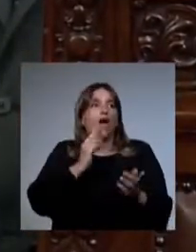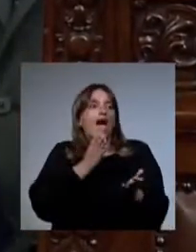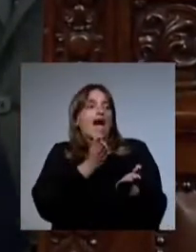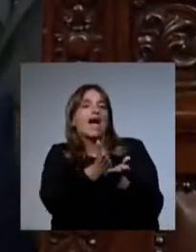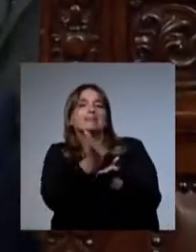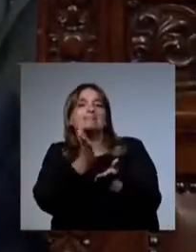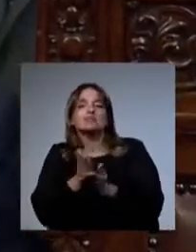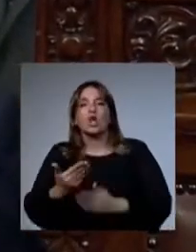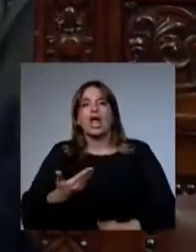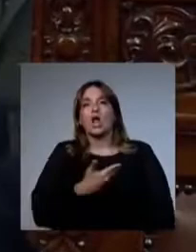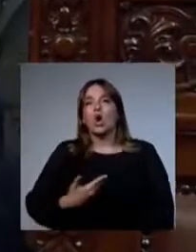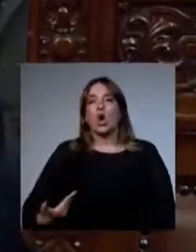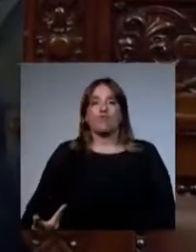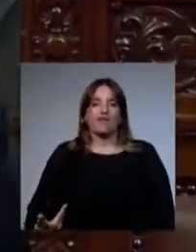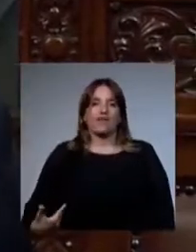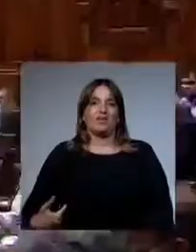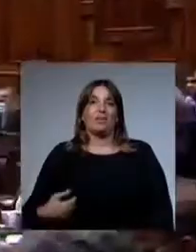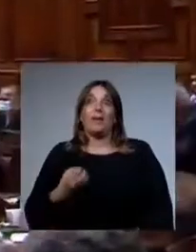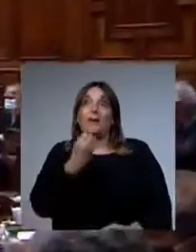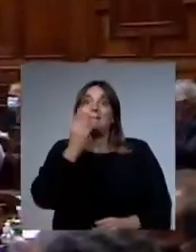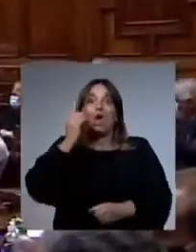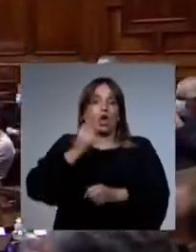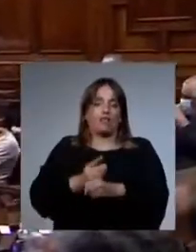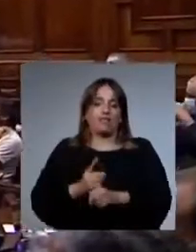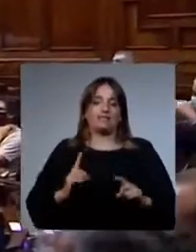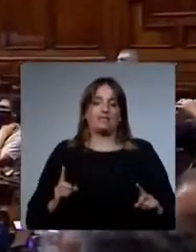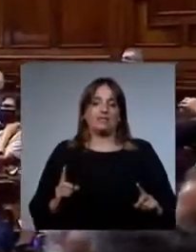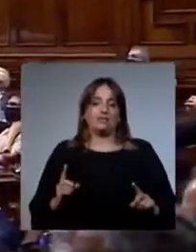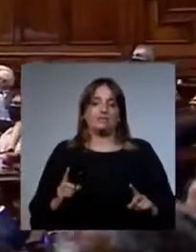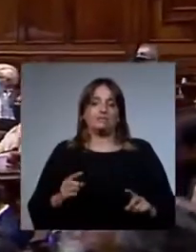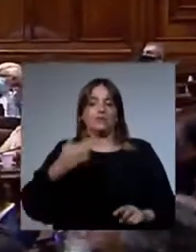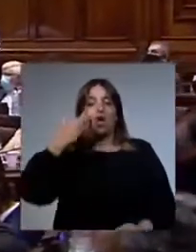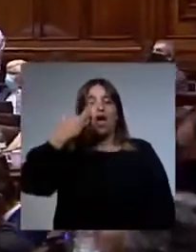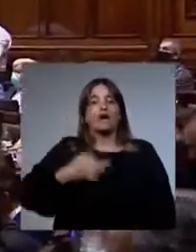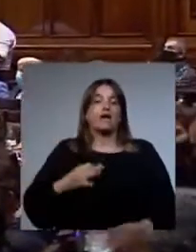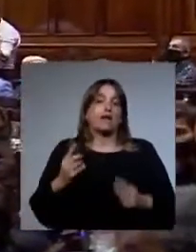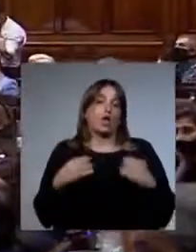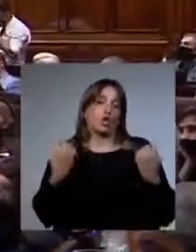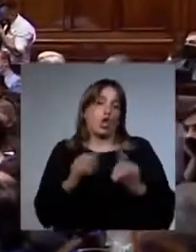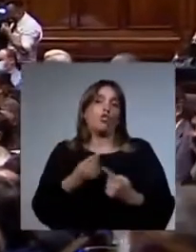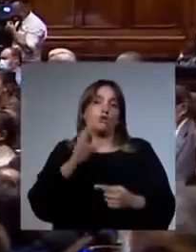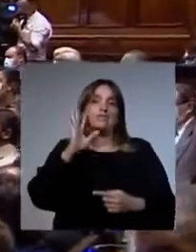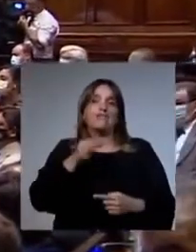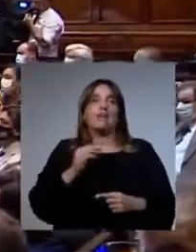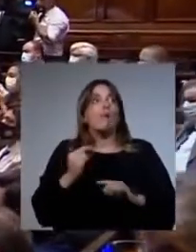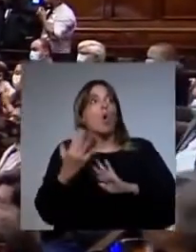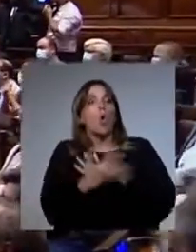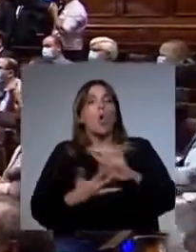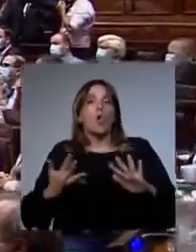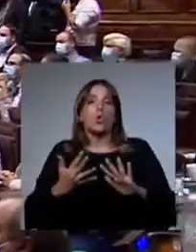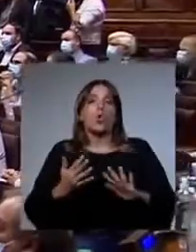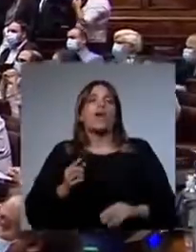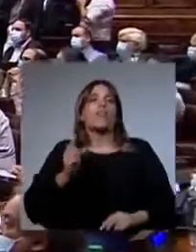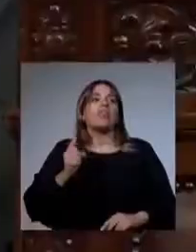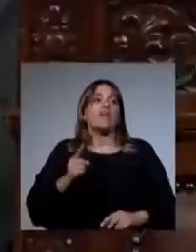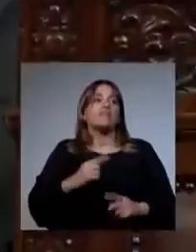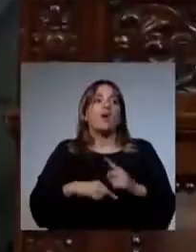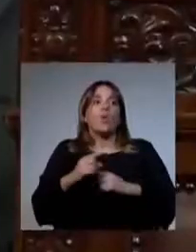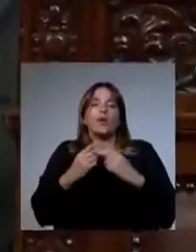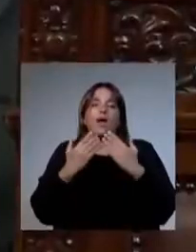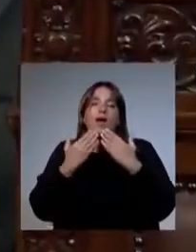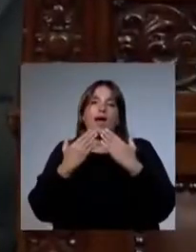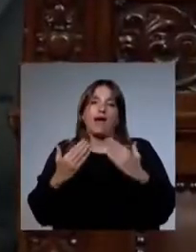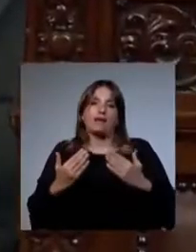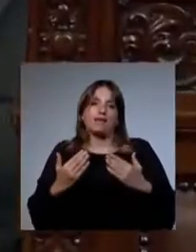Gobierno y así poder tomar mejores decisiones. Creo que somos todos contestes que el Uruguay todo le debe un profundo